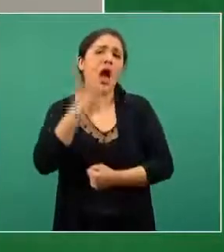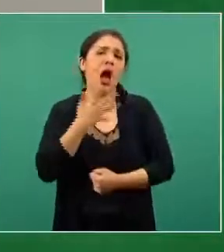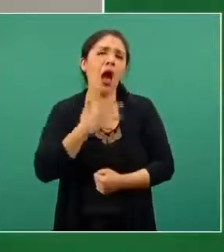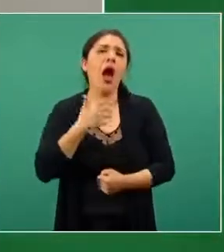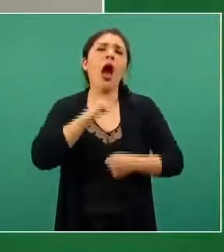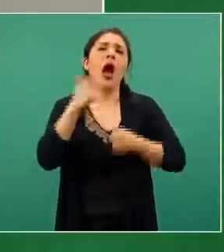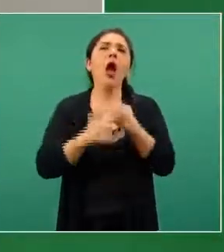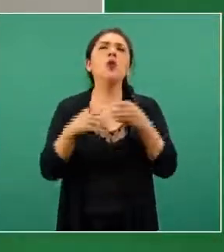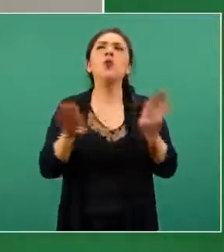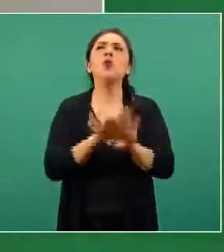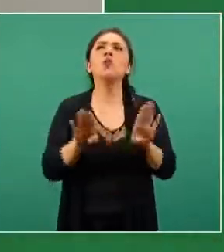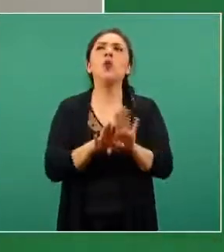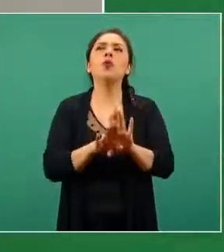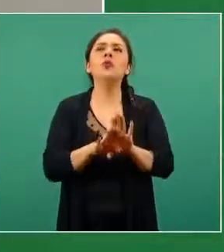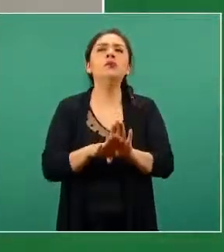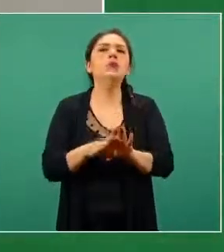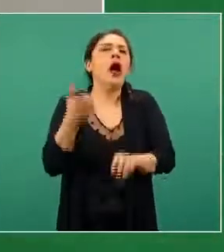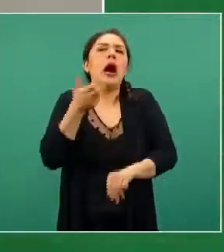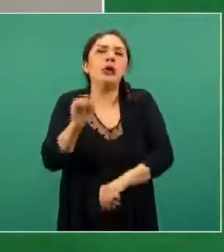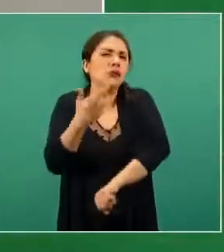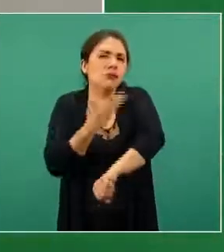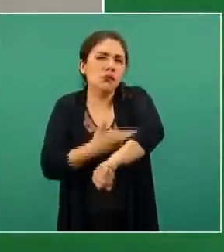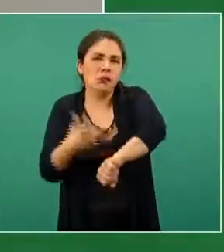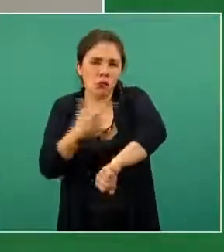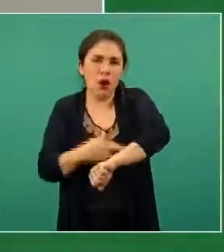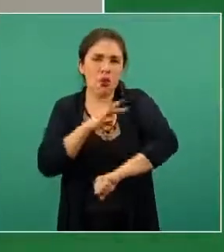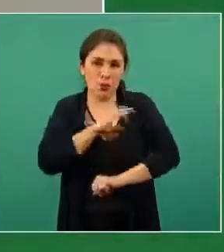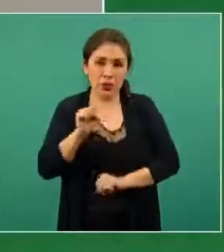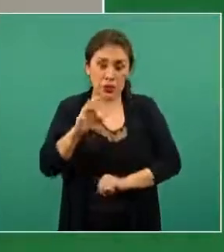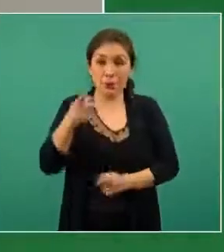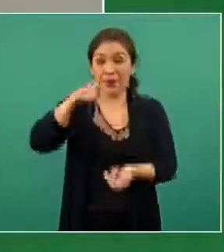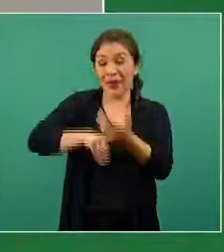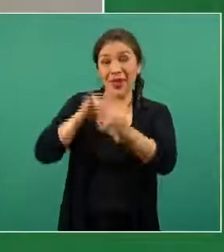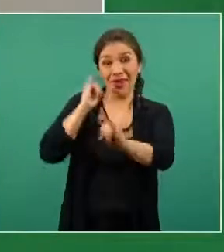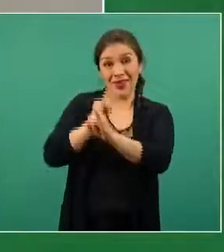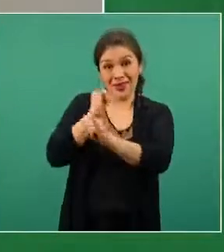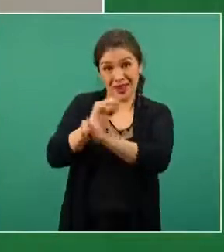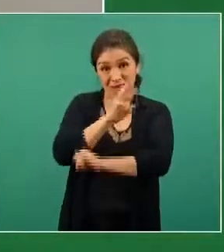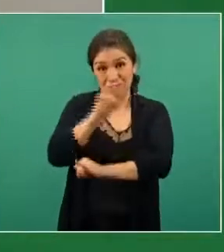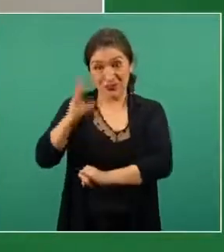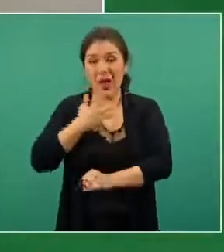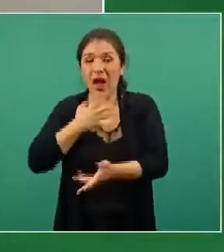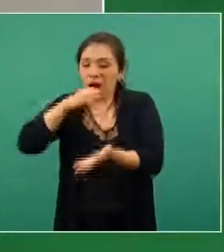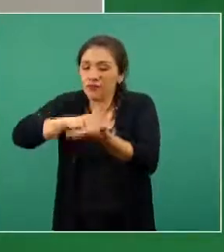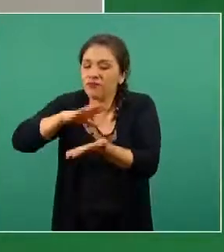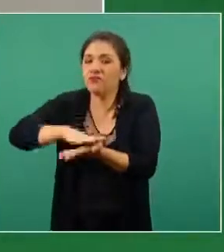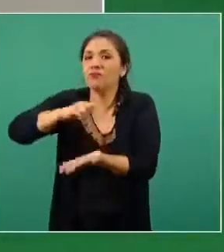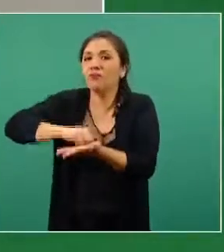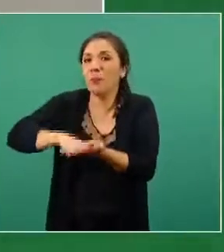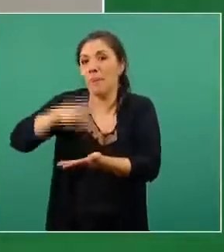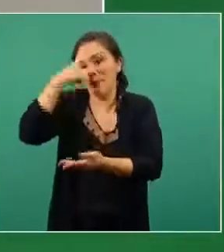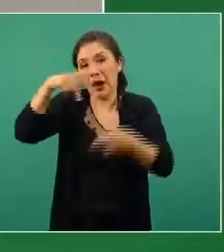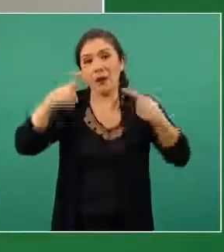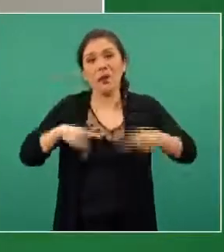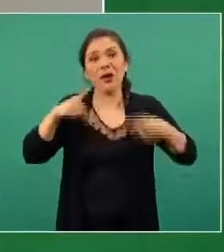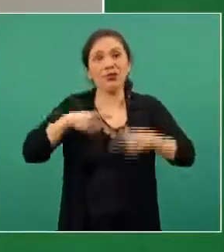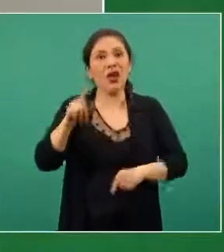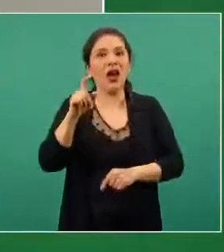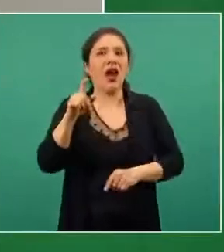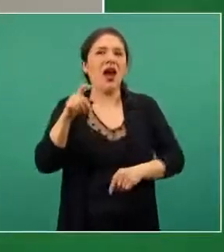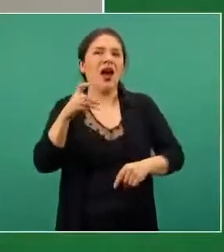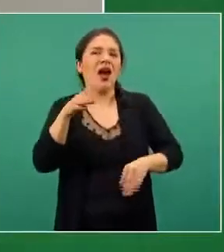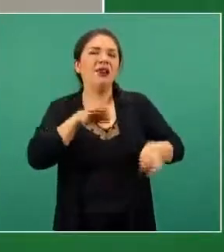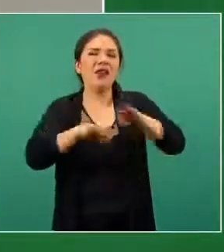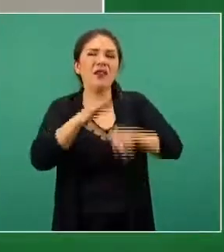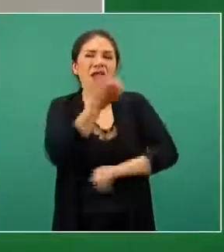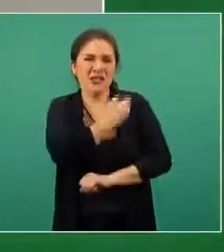darse estas situaciones. La plataforma, obviamente, que registra a los profesionales, a los trabajadores de